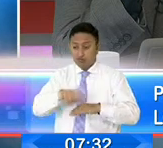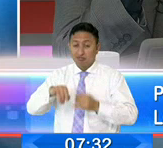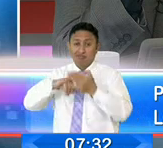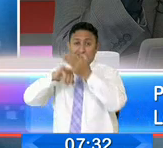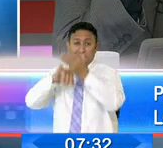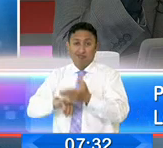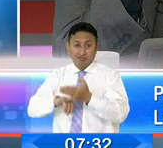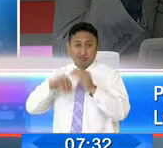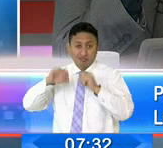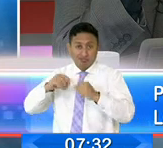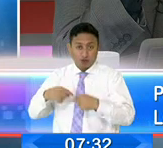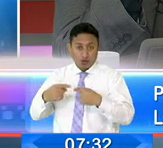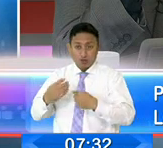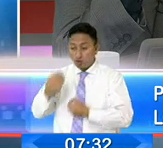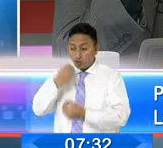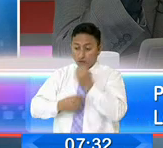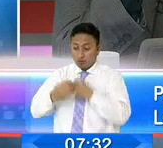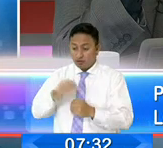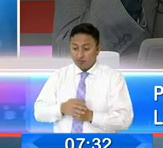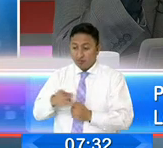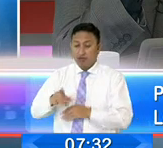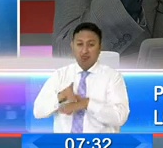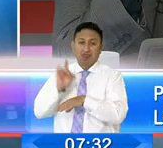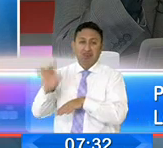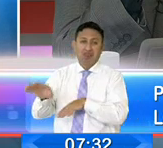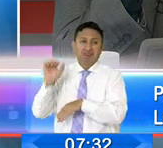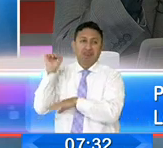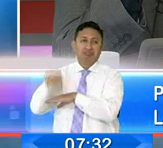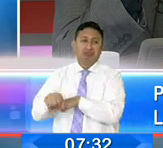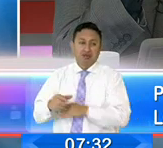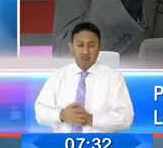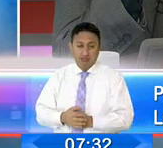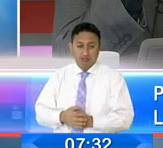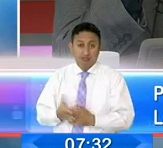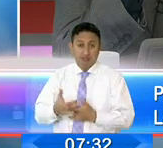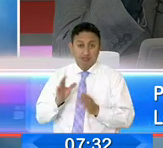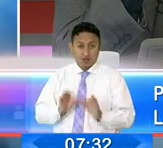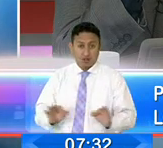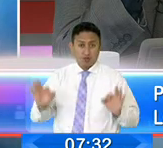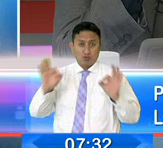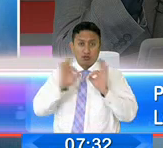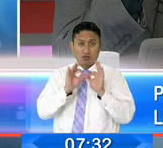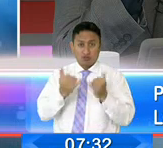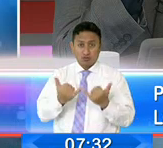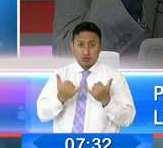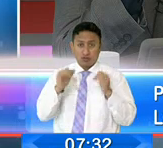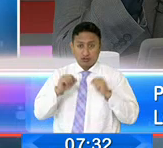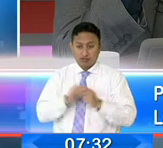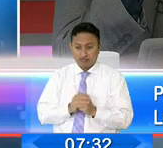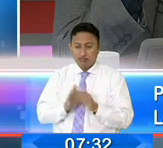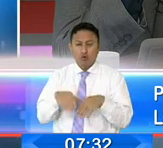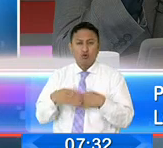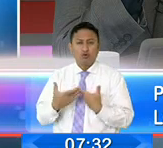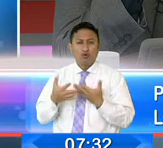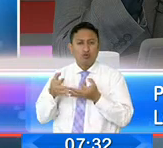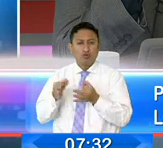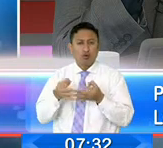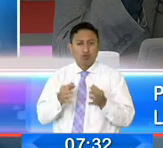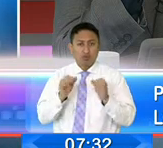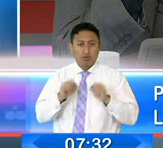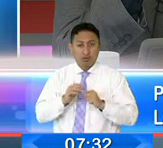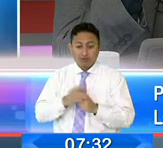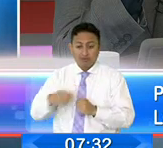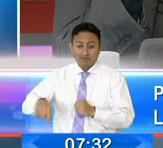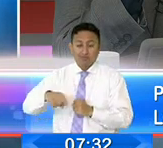nuestra alimentación diaria, está totalmente descuidado. Yo creo que es fundamental entonces procurar buscar un mecanismo de redistribución